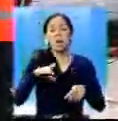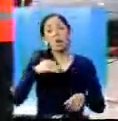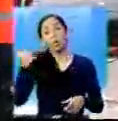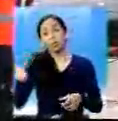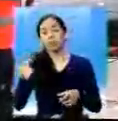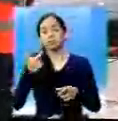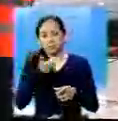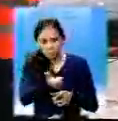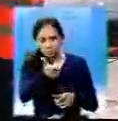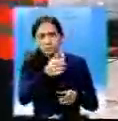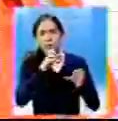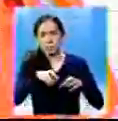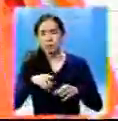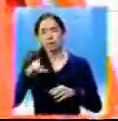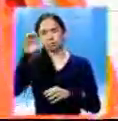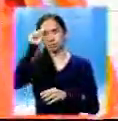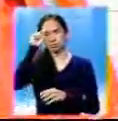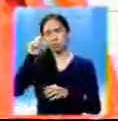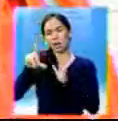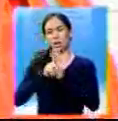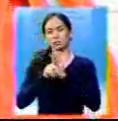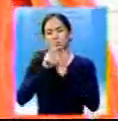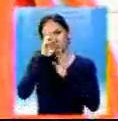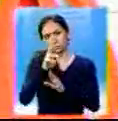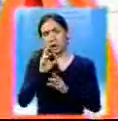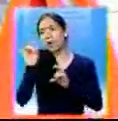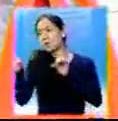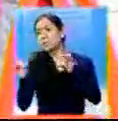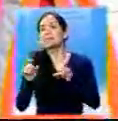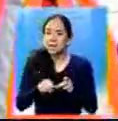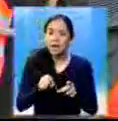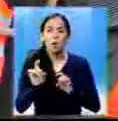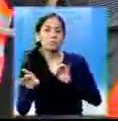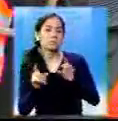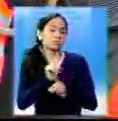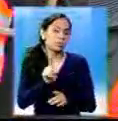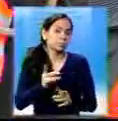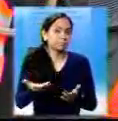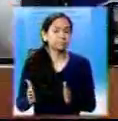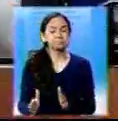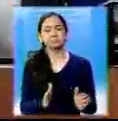más intentan acatar la ley. Por una Guatemala en paz, Diego Silva y Juan Carlos Pérez.